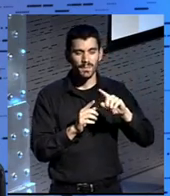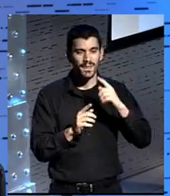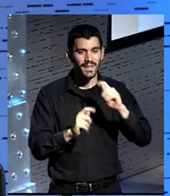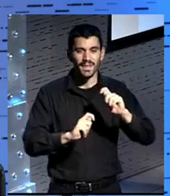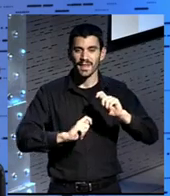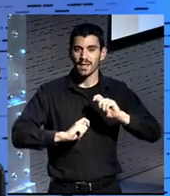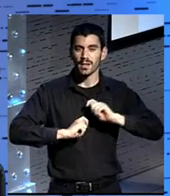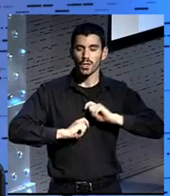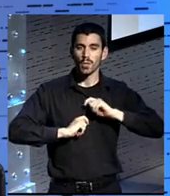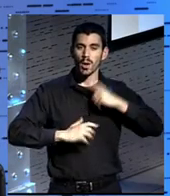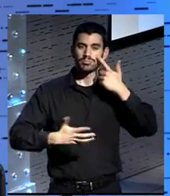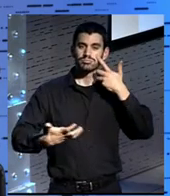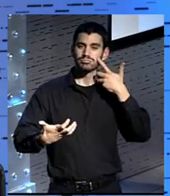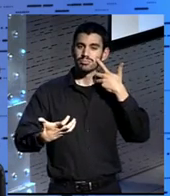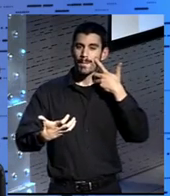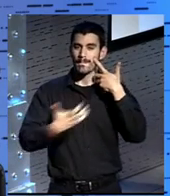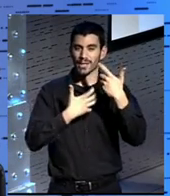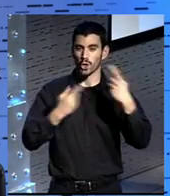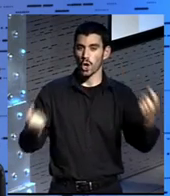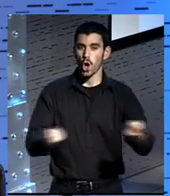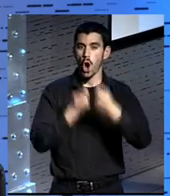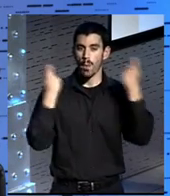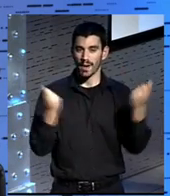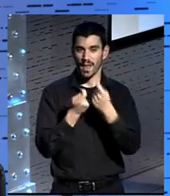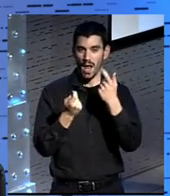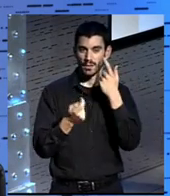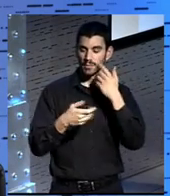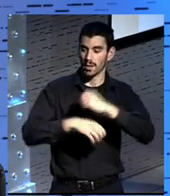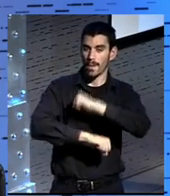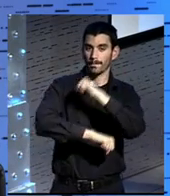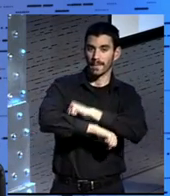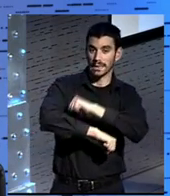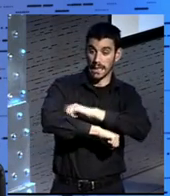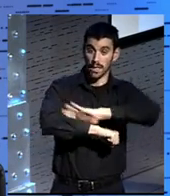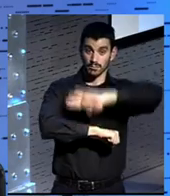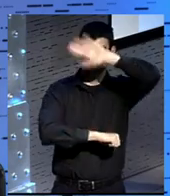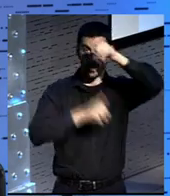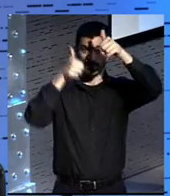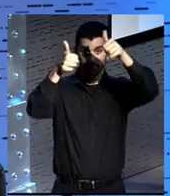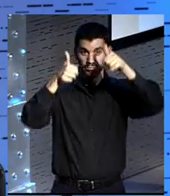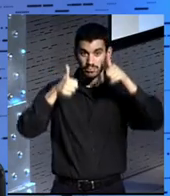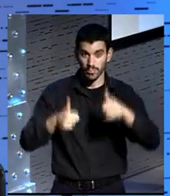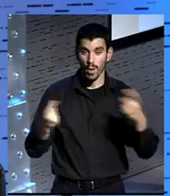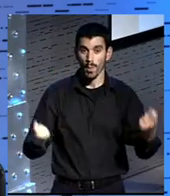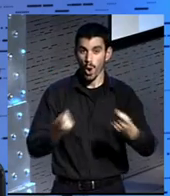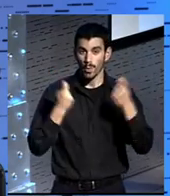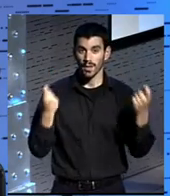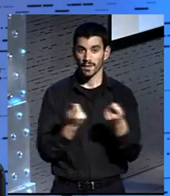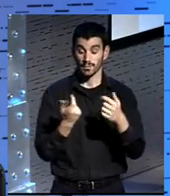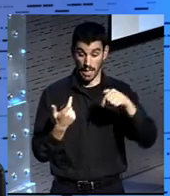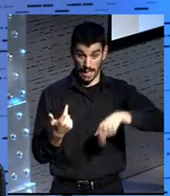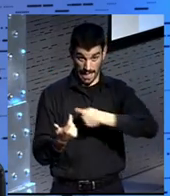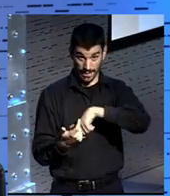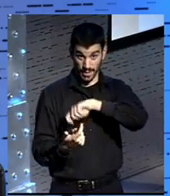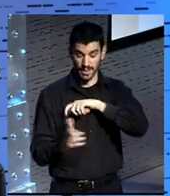impactos comerciales que tienen las marcas bancarias. Es los rótulos de nuestra red de oficinas. Y en España esa ha sido una barrera